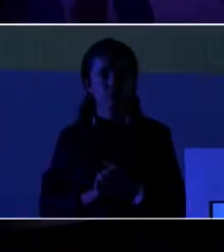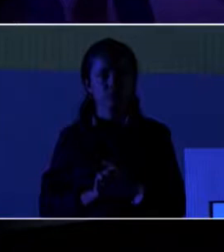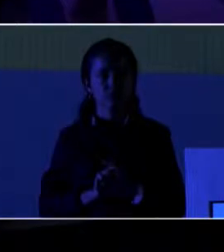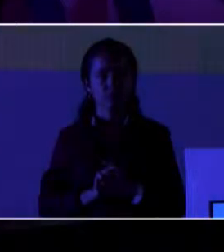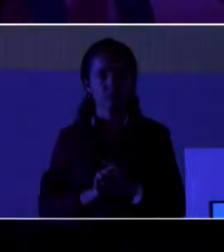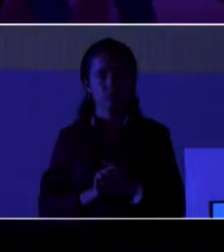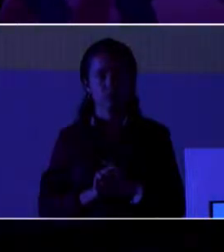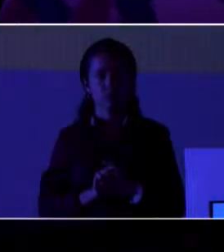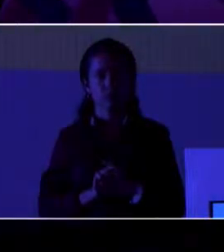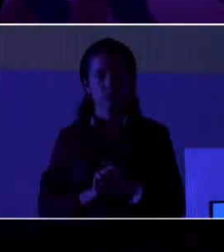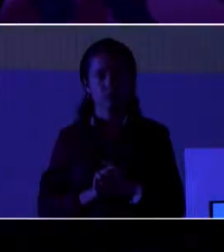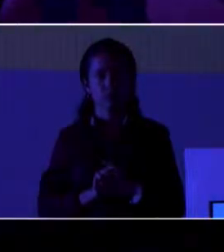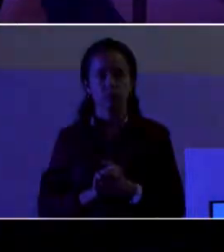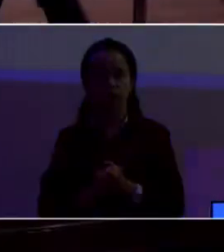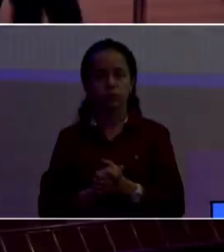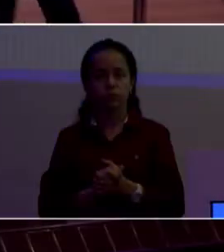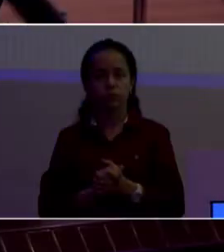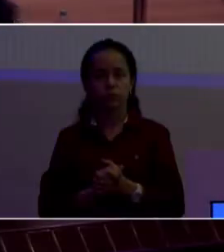Bueno,